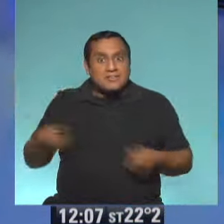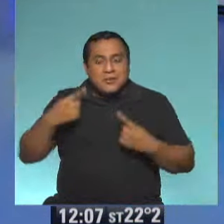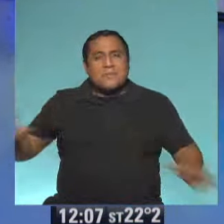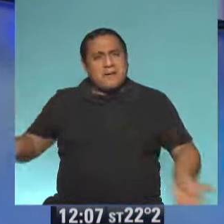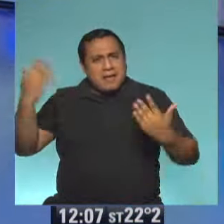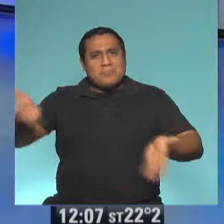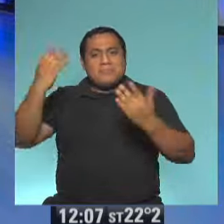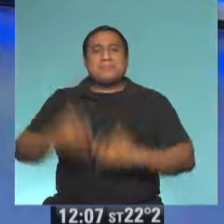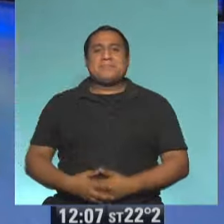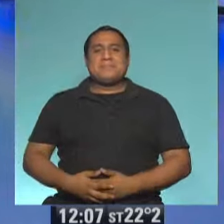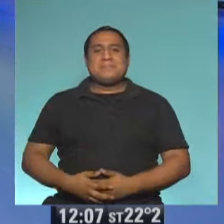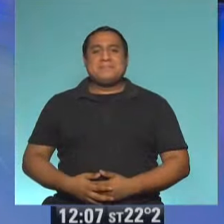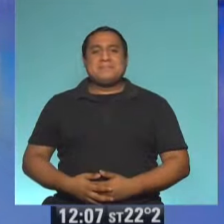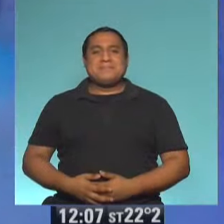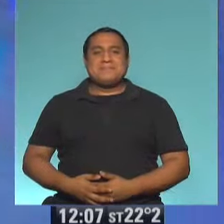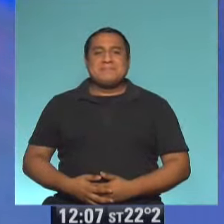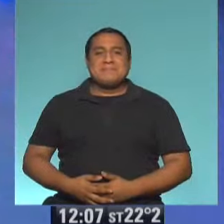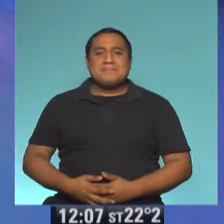arriba!